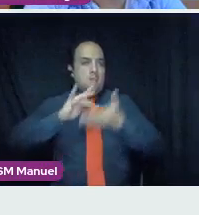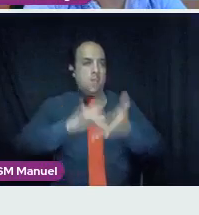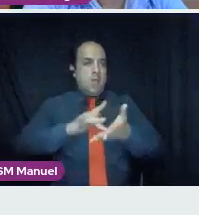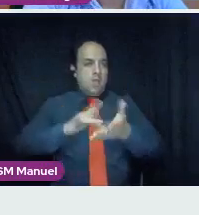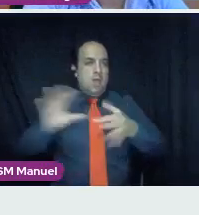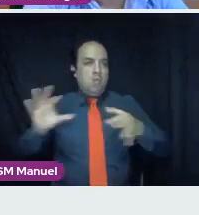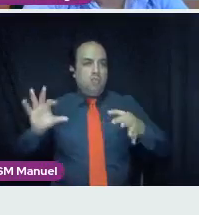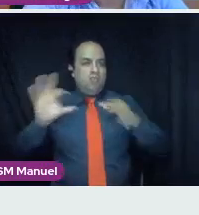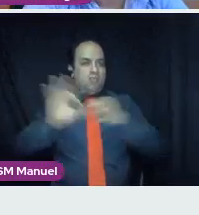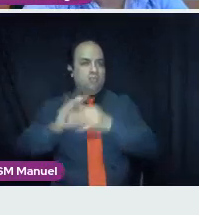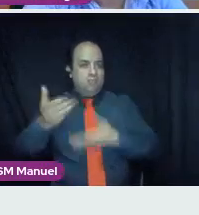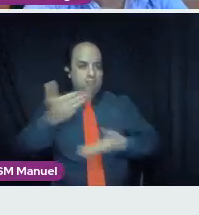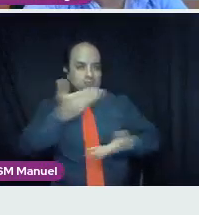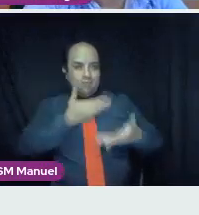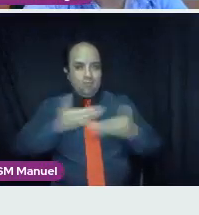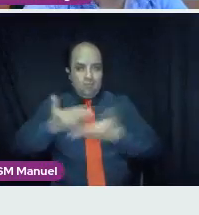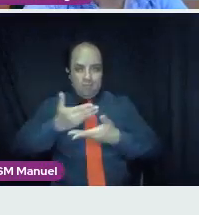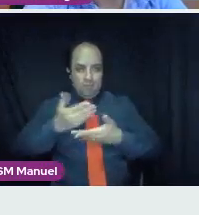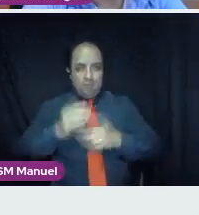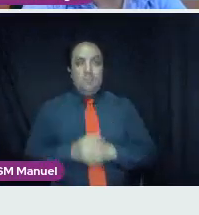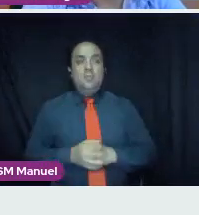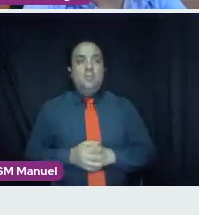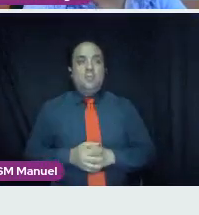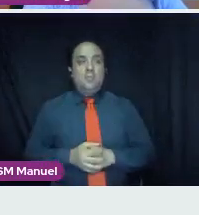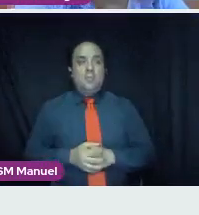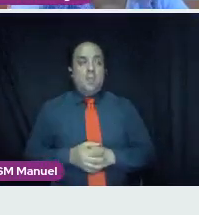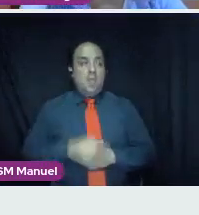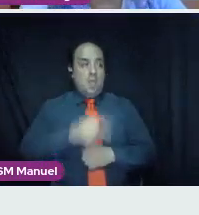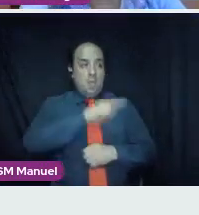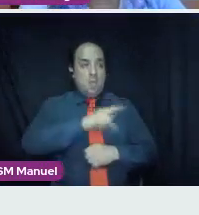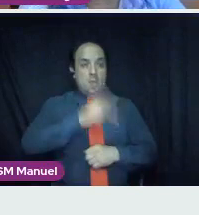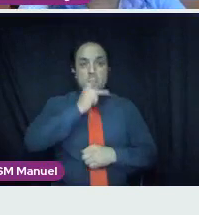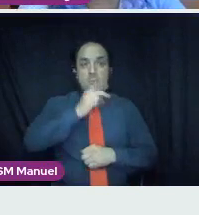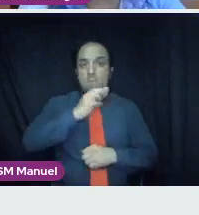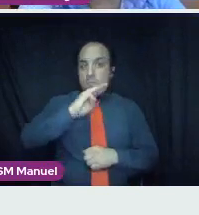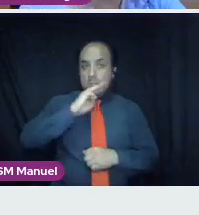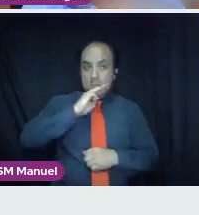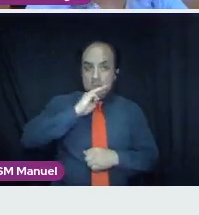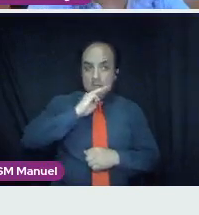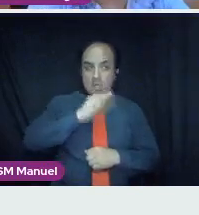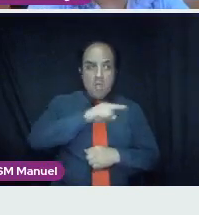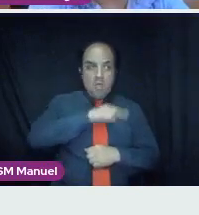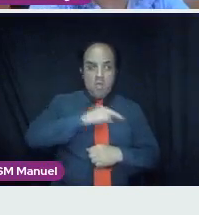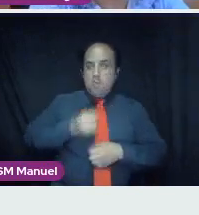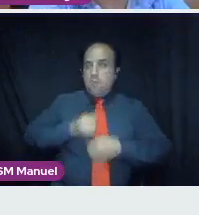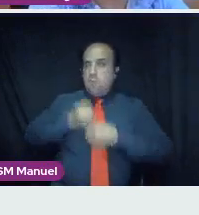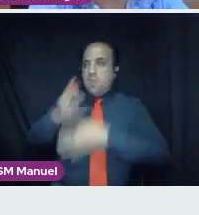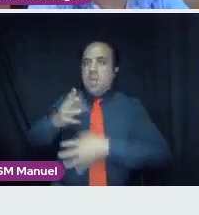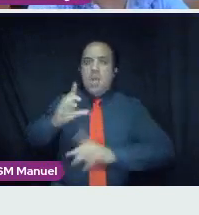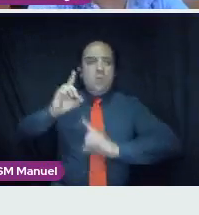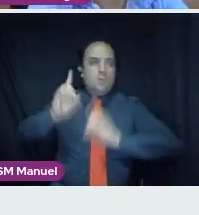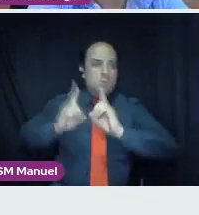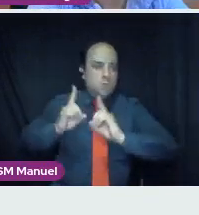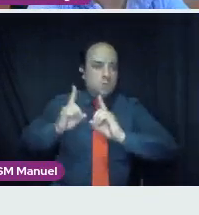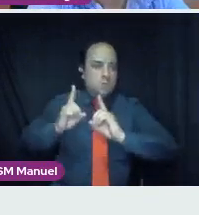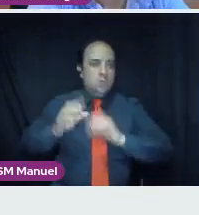espacios para permitirles a los padres de familia externar sus dudas, resolver